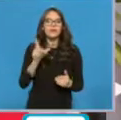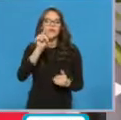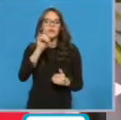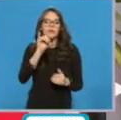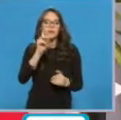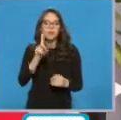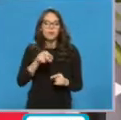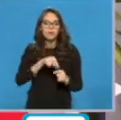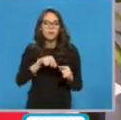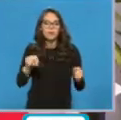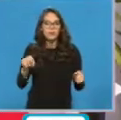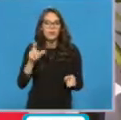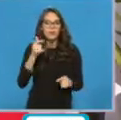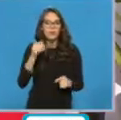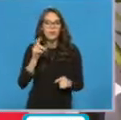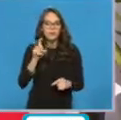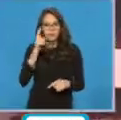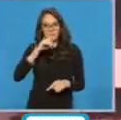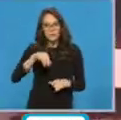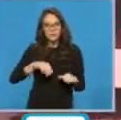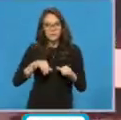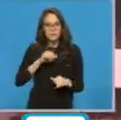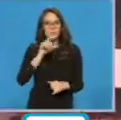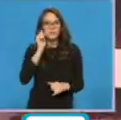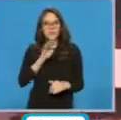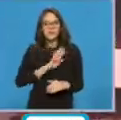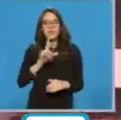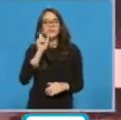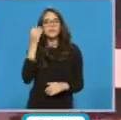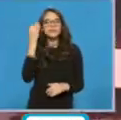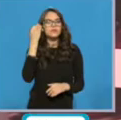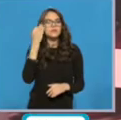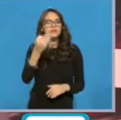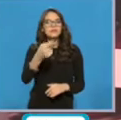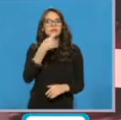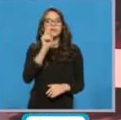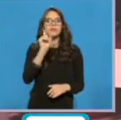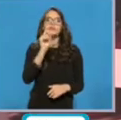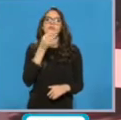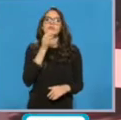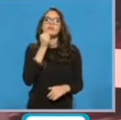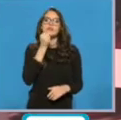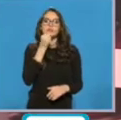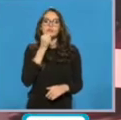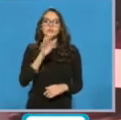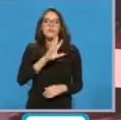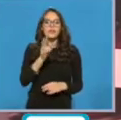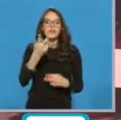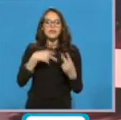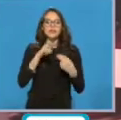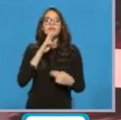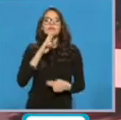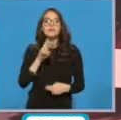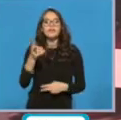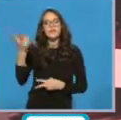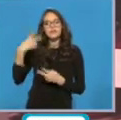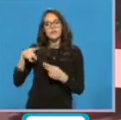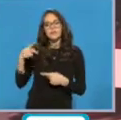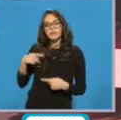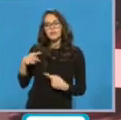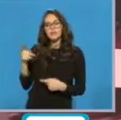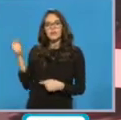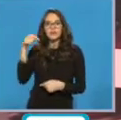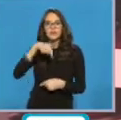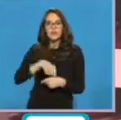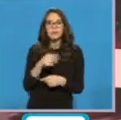longitud. Entonces tú apretándolo, hay un tiempo de respuesta de 120 segundos para que llegue ya una unidad a tu